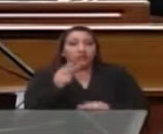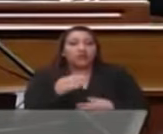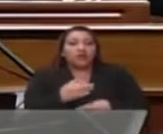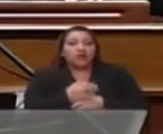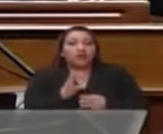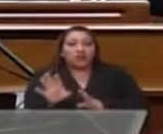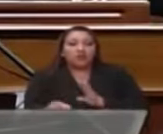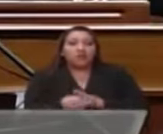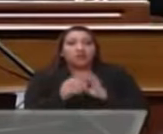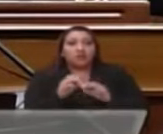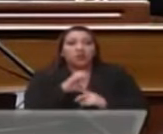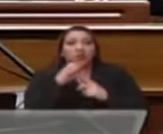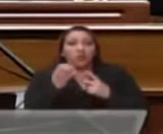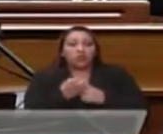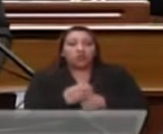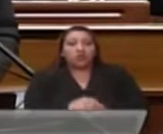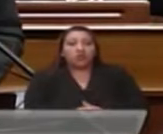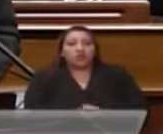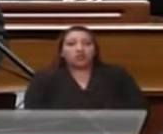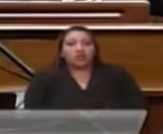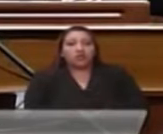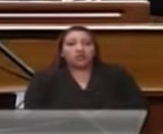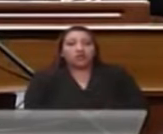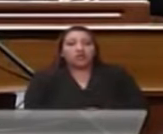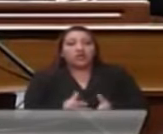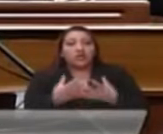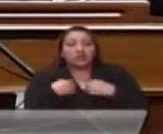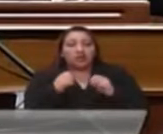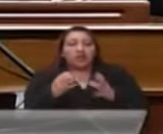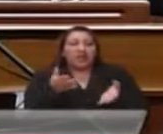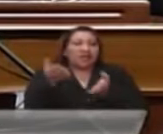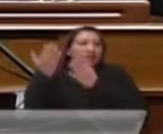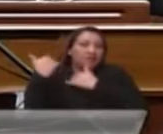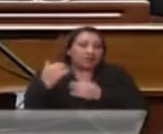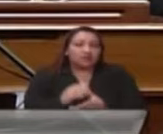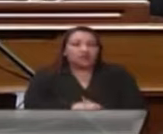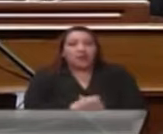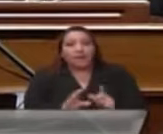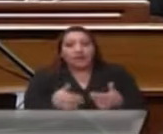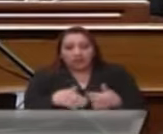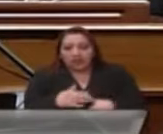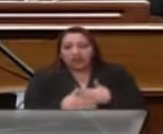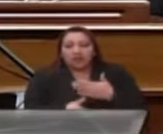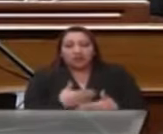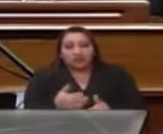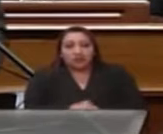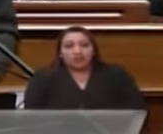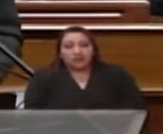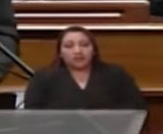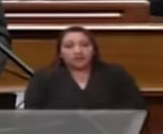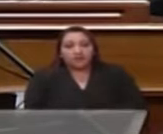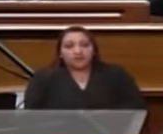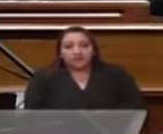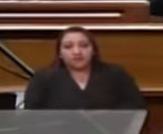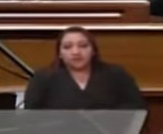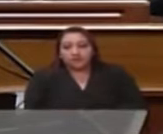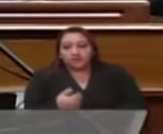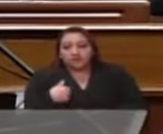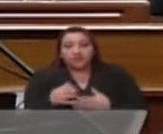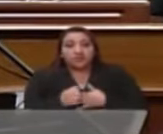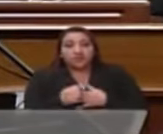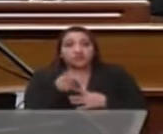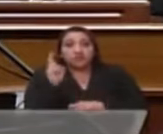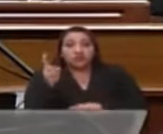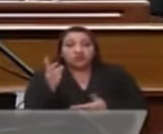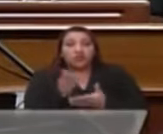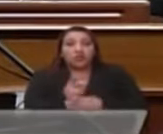forman parte de la misma cultura patriarcal que queremos dejar atrás. Pero ya estamos en camino. Nuestras guías